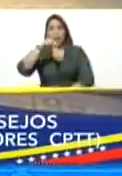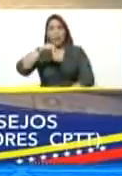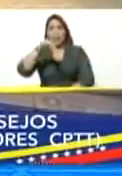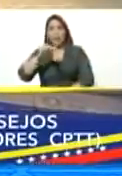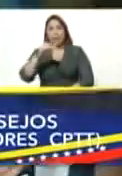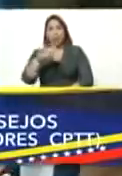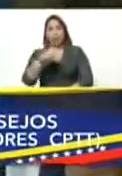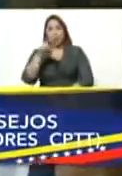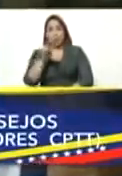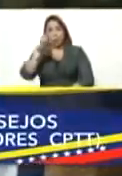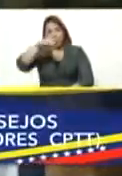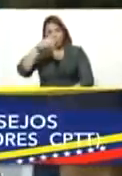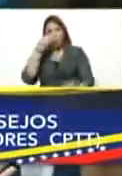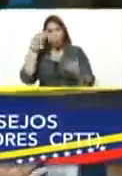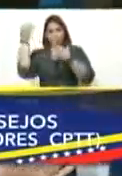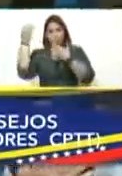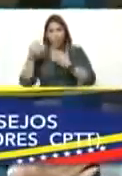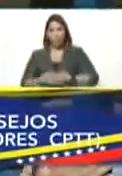Fernández.